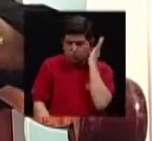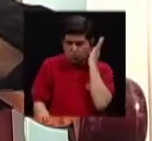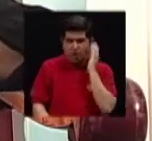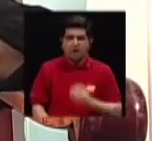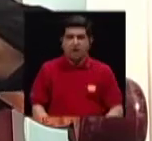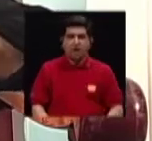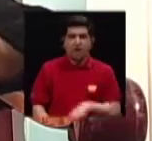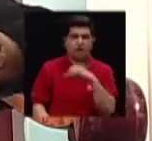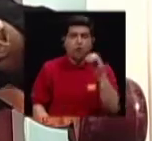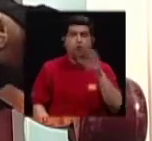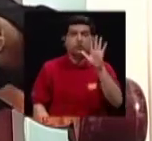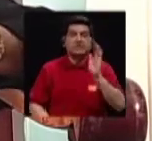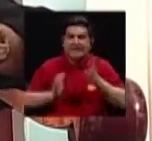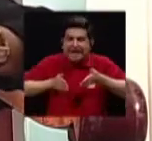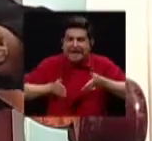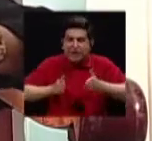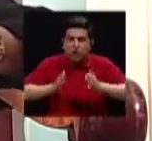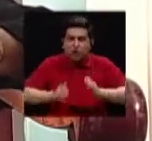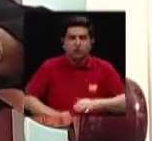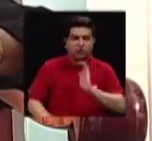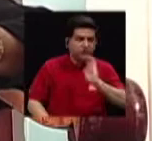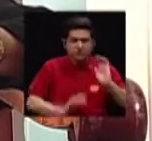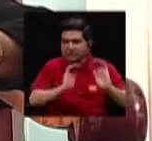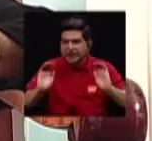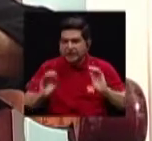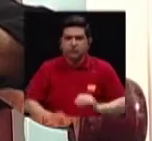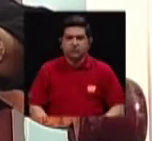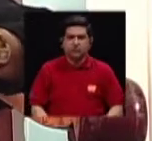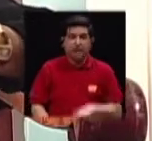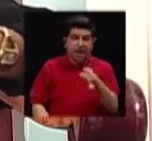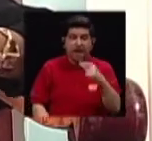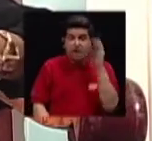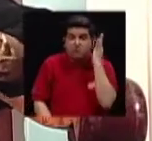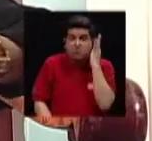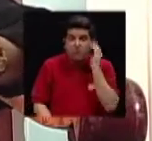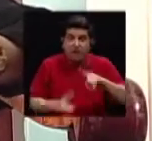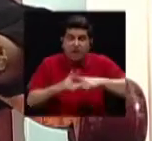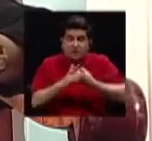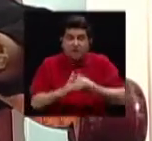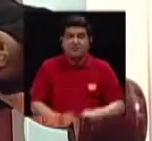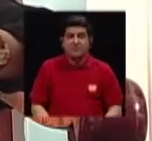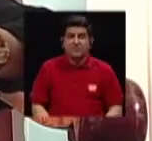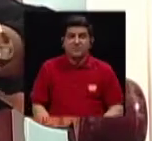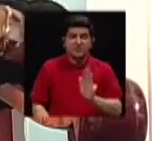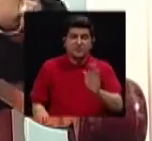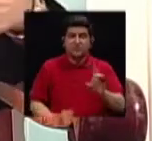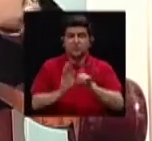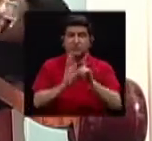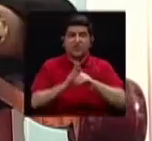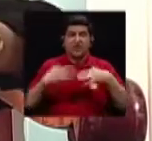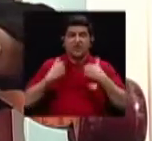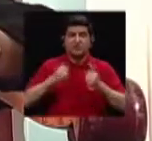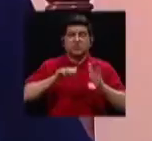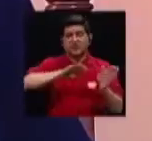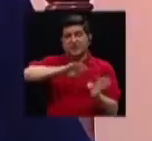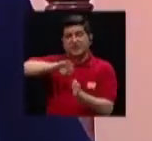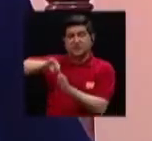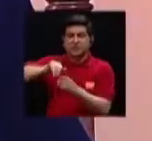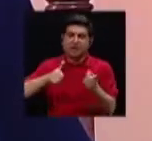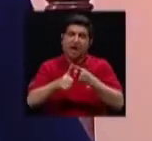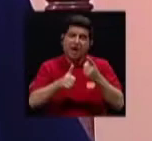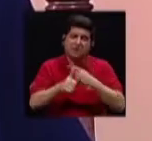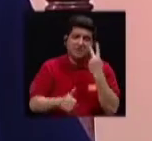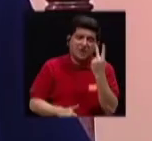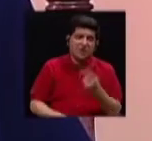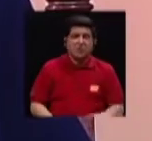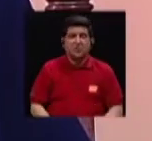para 5 niños. Y ahí es donde empiezan las personas, las mujeres, a desplazar su derecho a salud. ¿Por qué? Porque primero tenemos que ver cómo